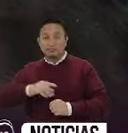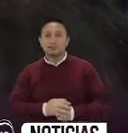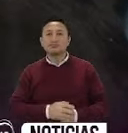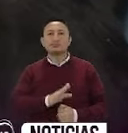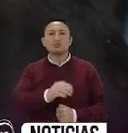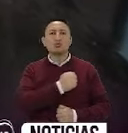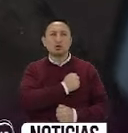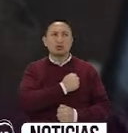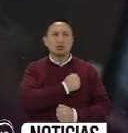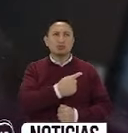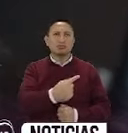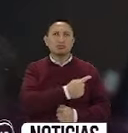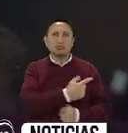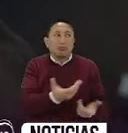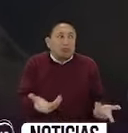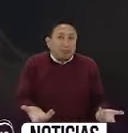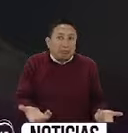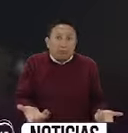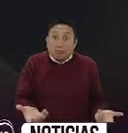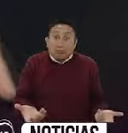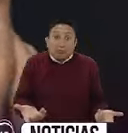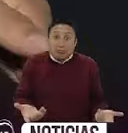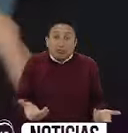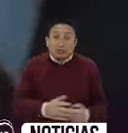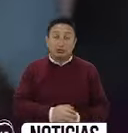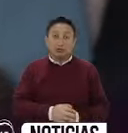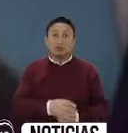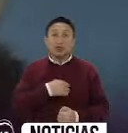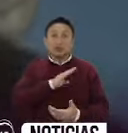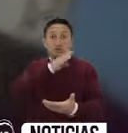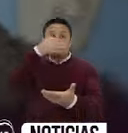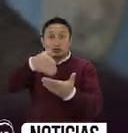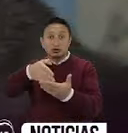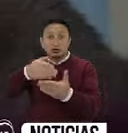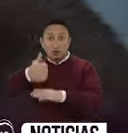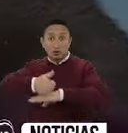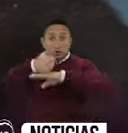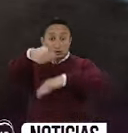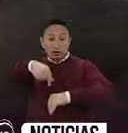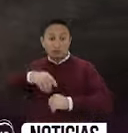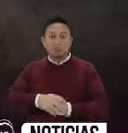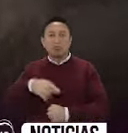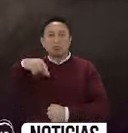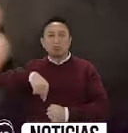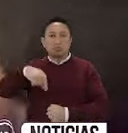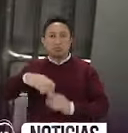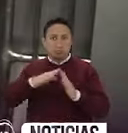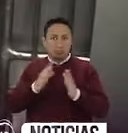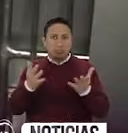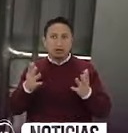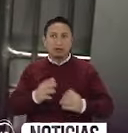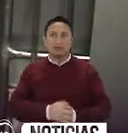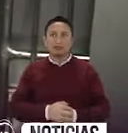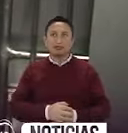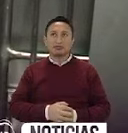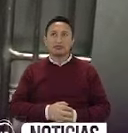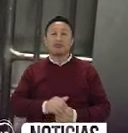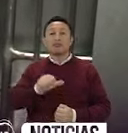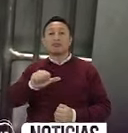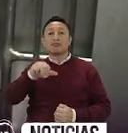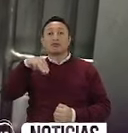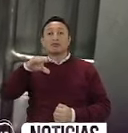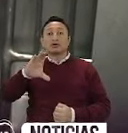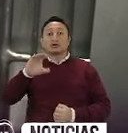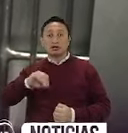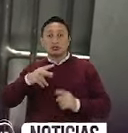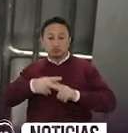o tutor de los animales no se sabe mucho, puesto que al momento de la llegada de las autoridades no se encontraba en el inmueble. Más, la AMC realizó